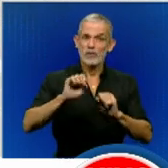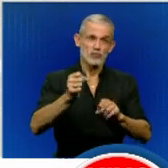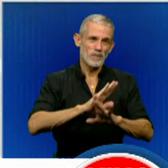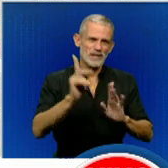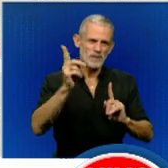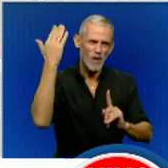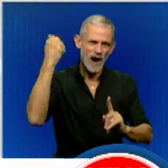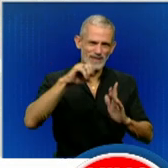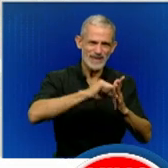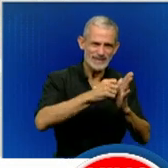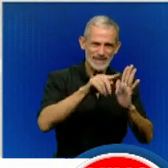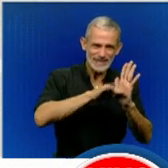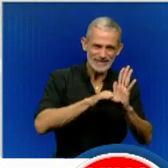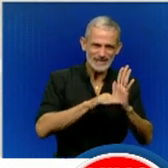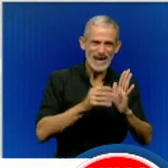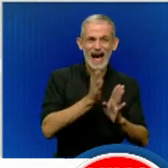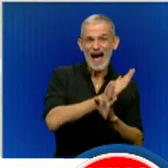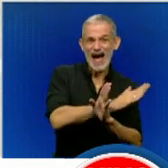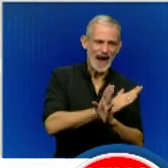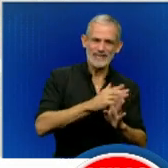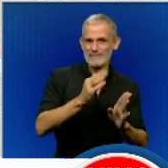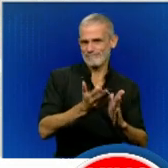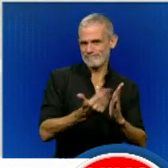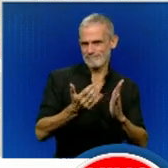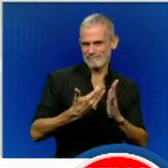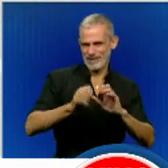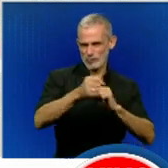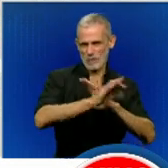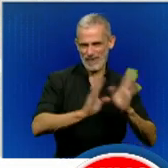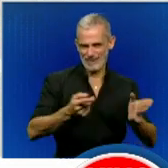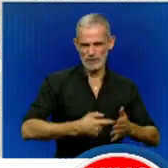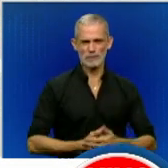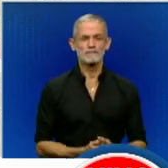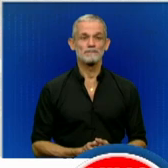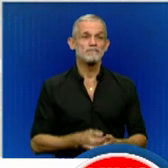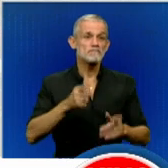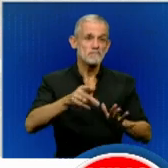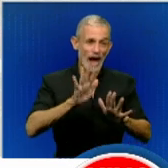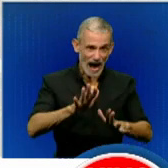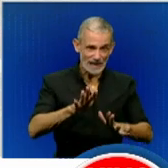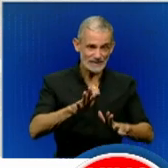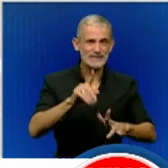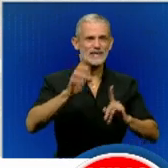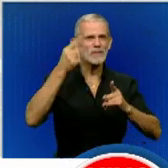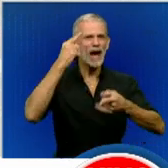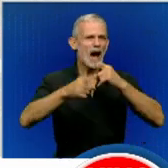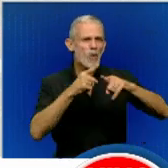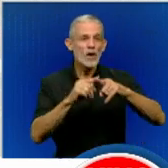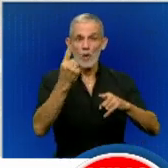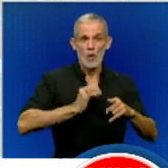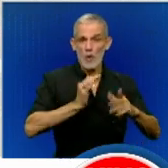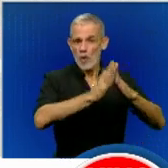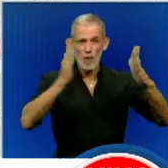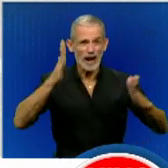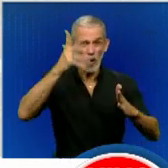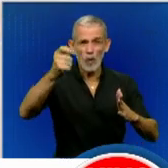los aspectos que estaban en los consensos que venían en curso y asimismo se acordó suspender por un año los